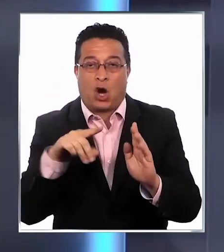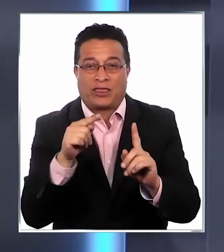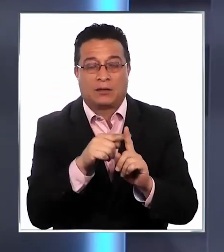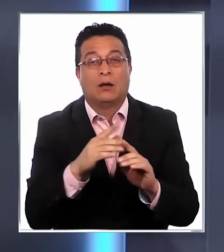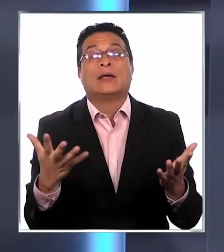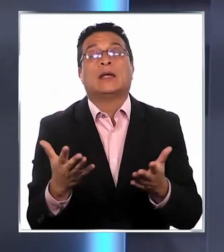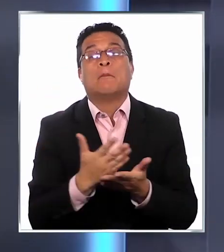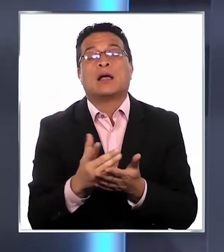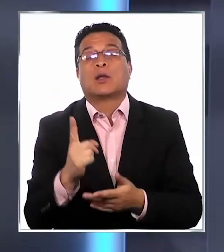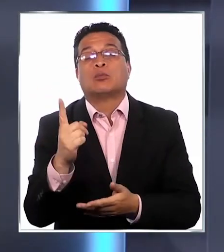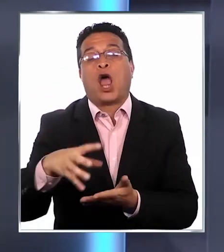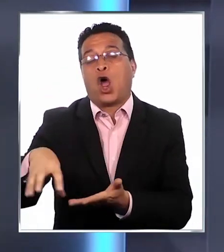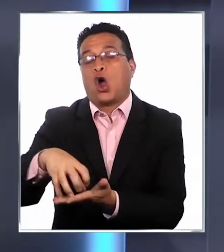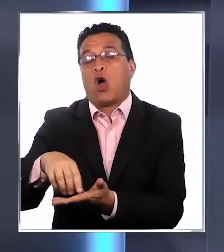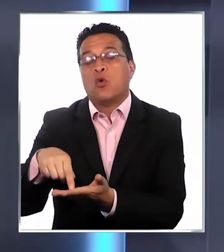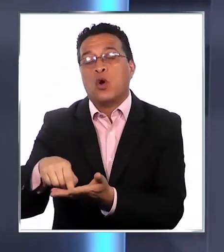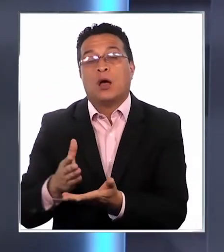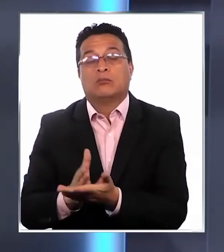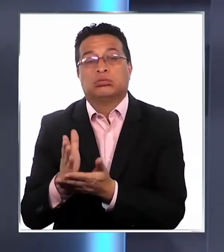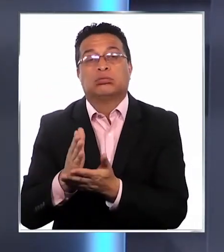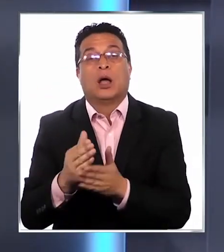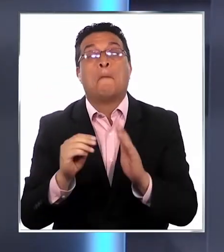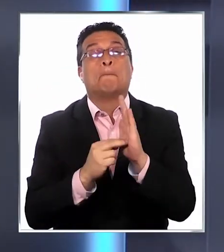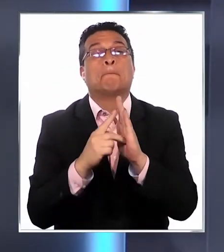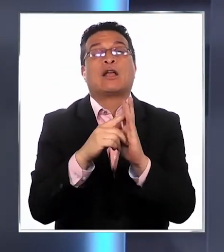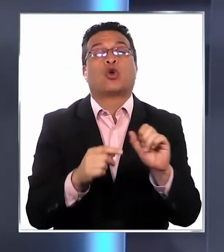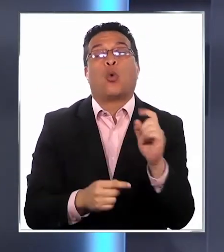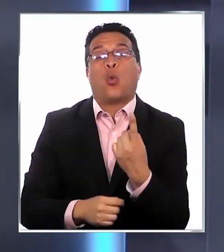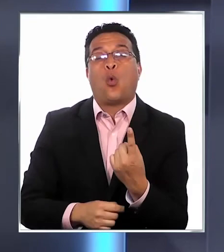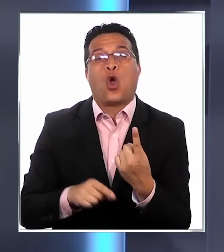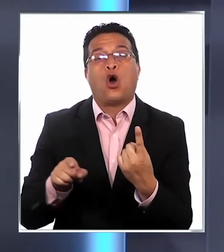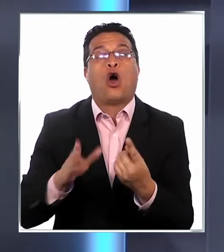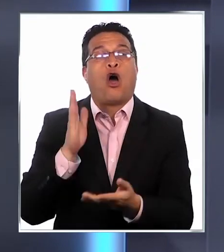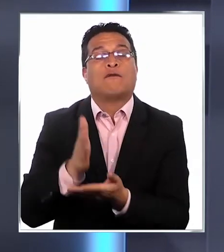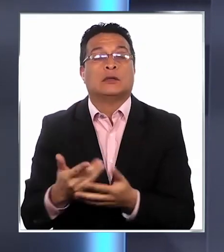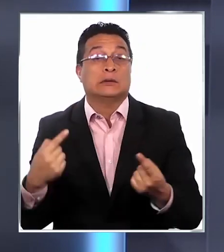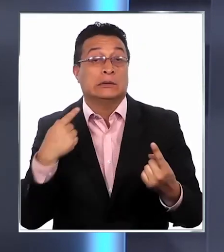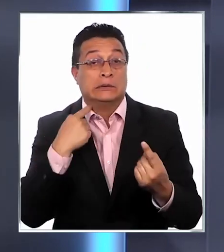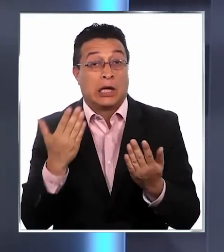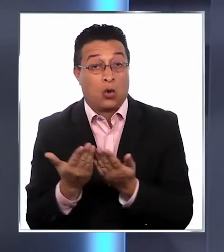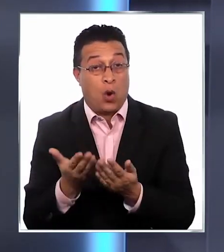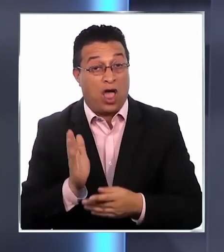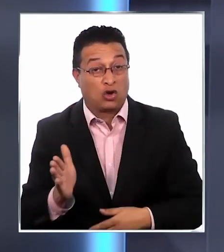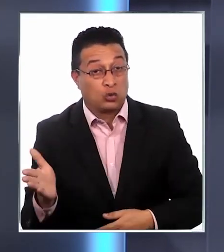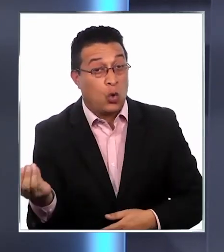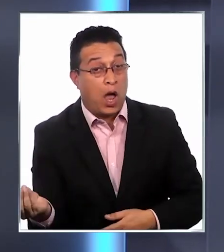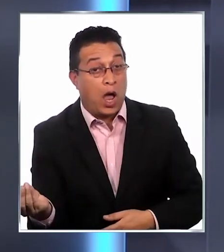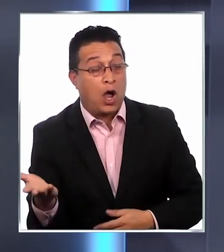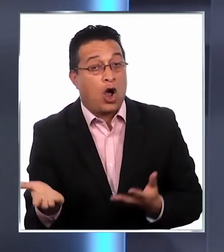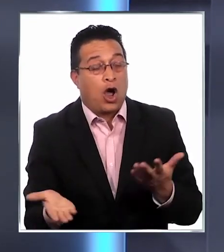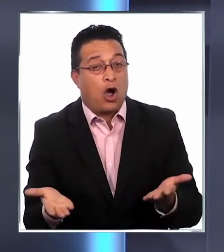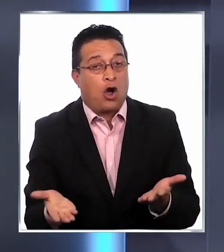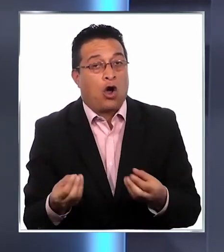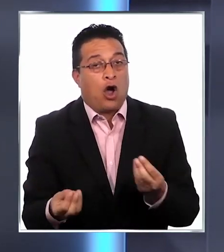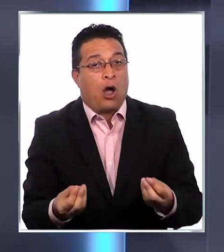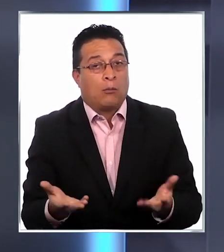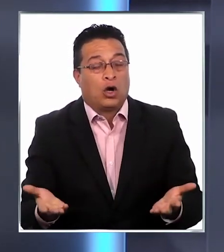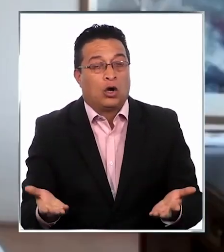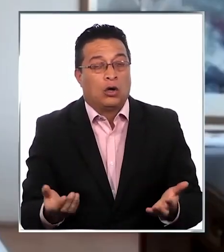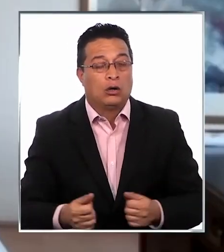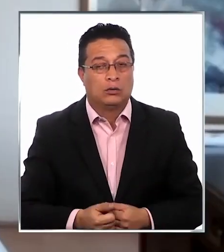pasa si en una comuna se inician las clases pero cae en cuarentena y confinamiento obligatorio? ¿Van a seguir las clases, pregunto? ¿Podría haber clases en